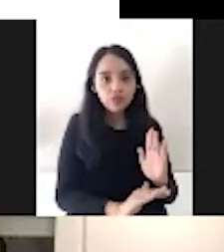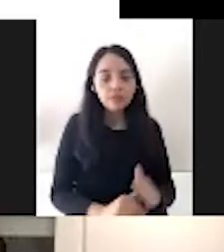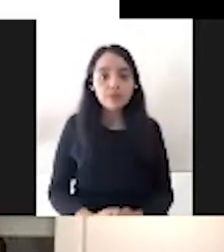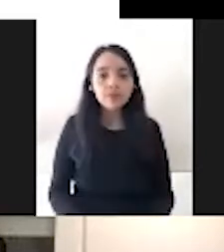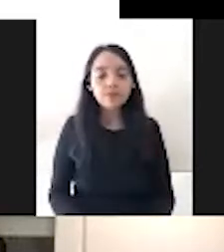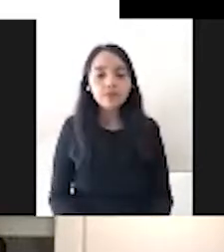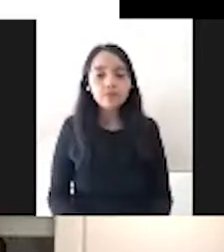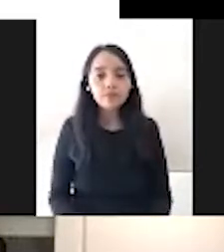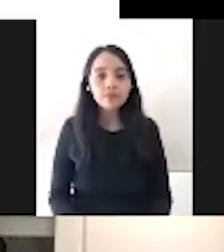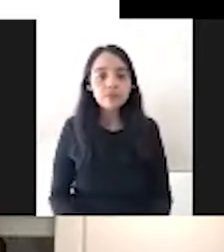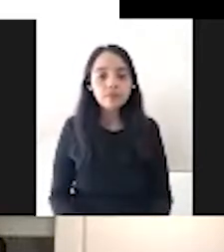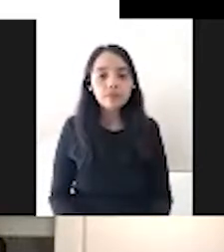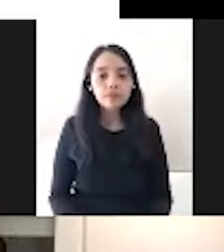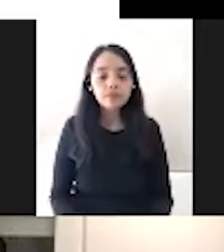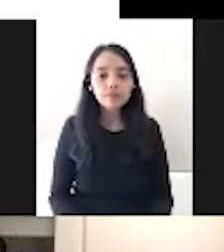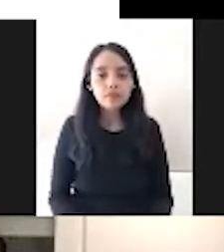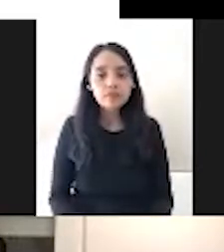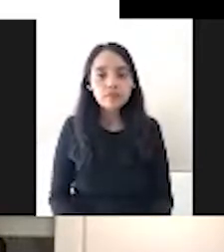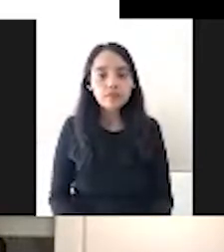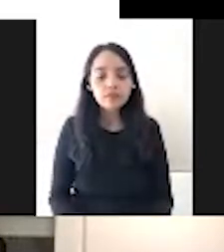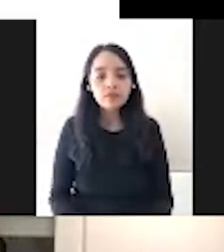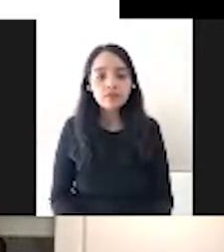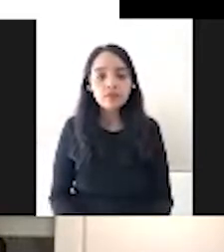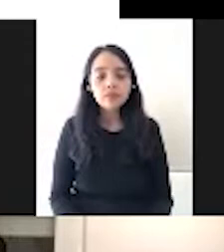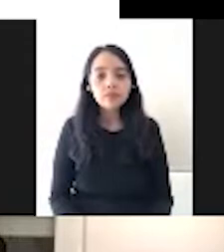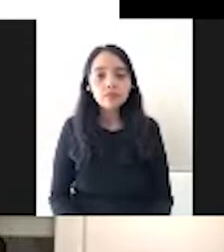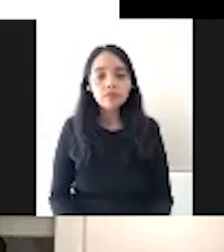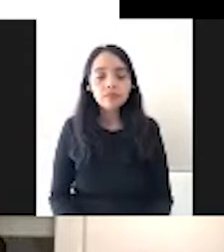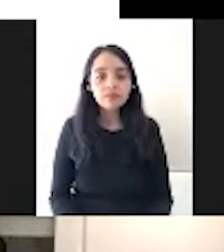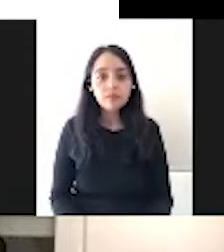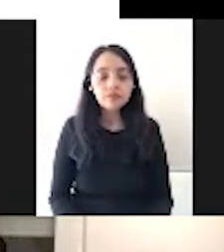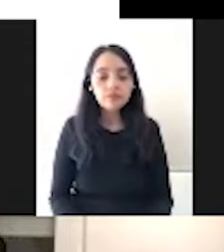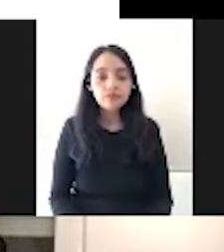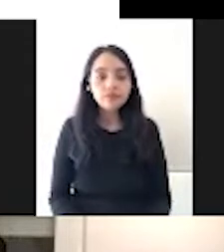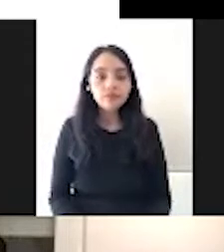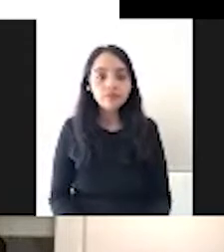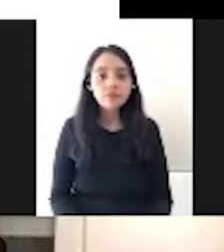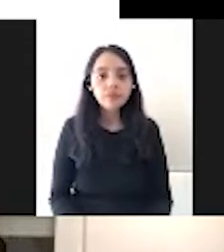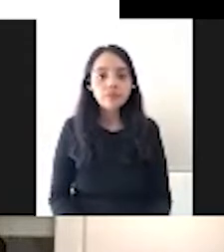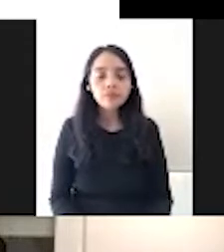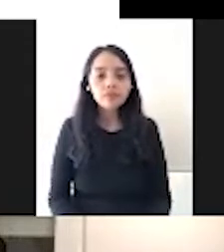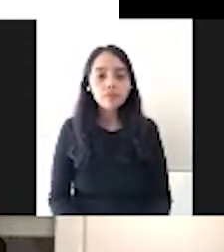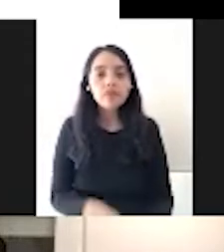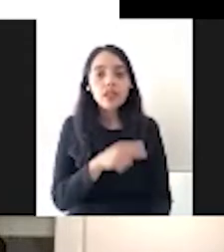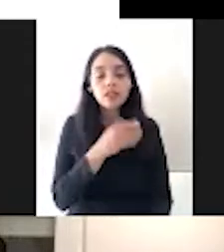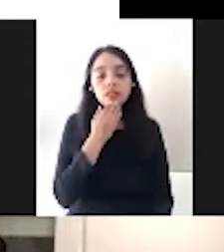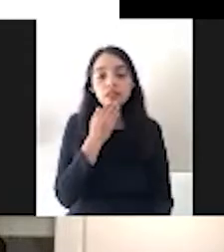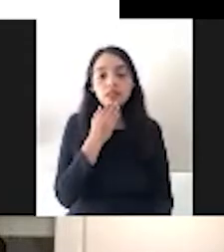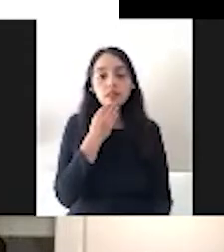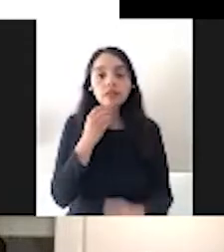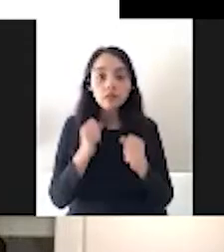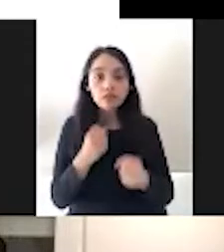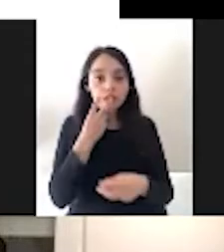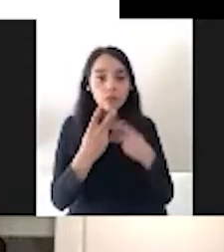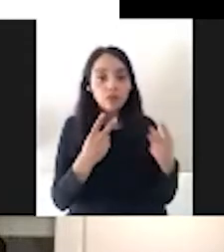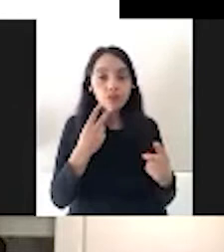Y en esta ponencia ya podemos descifrar un poco qué era lo que el fomento de las políticas